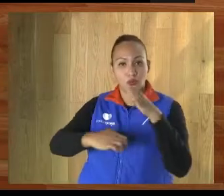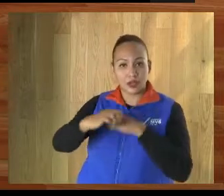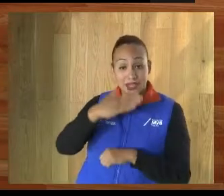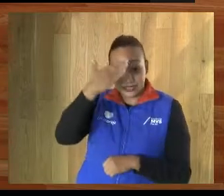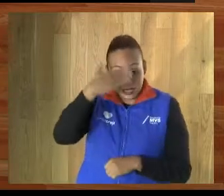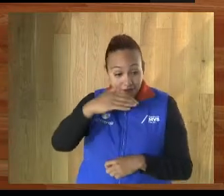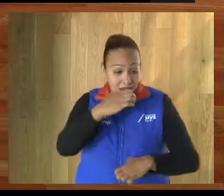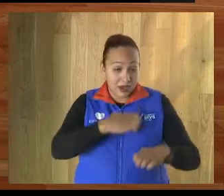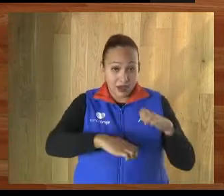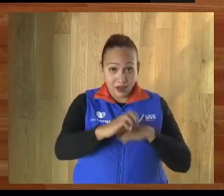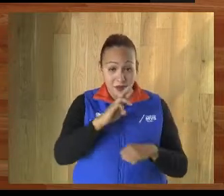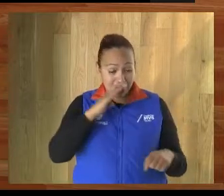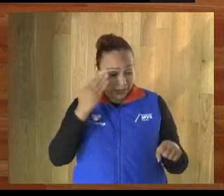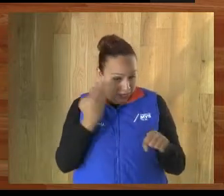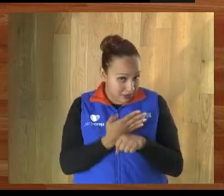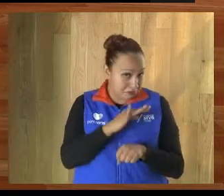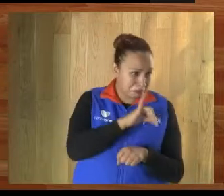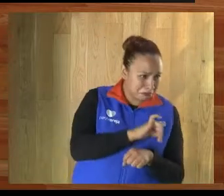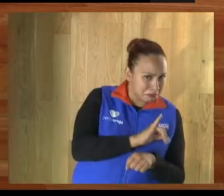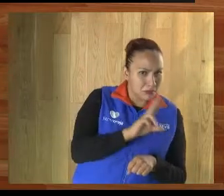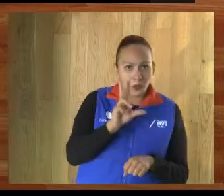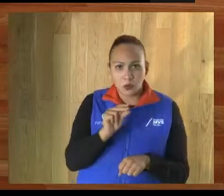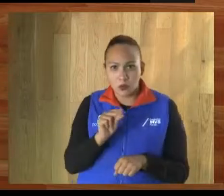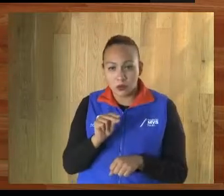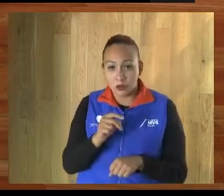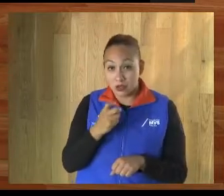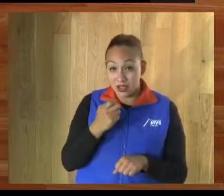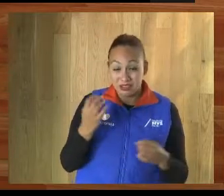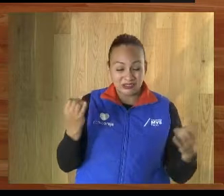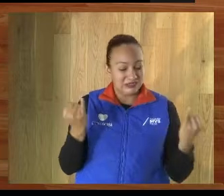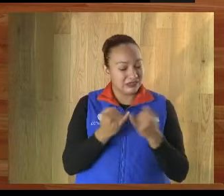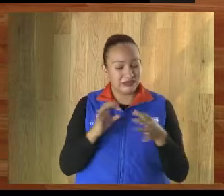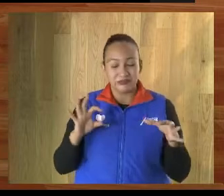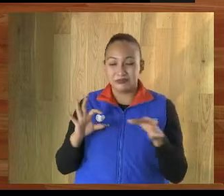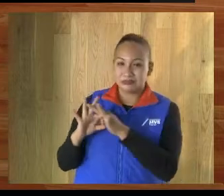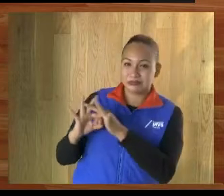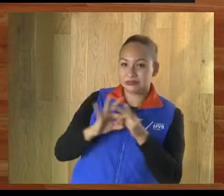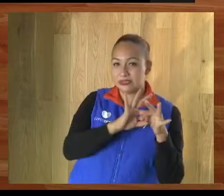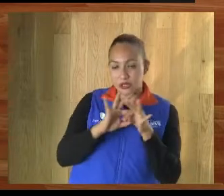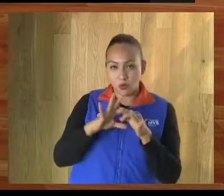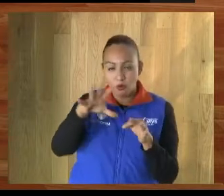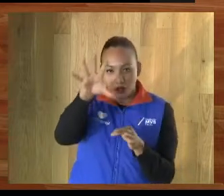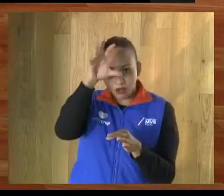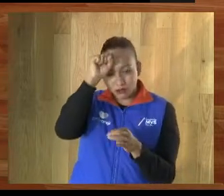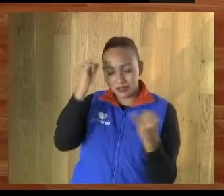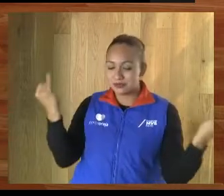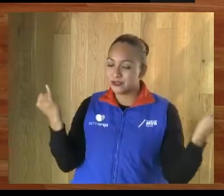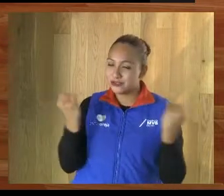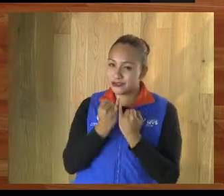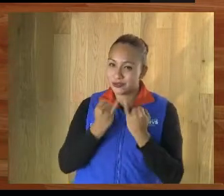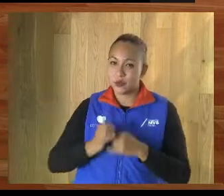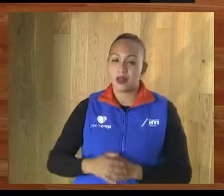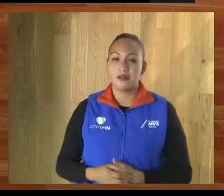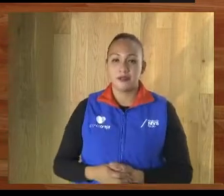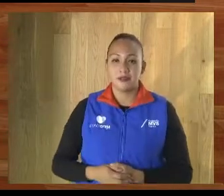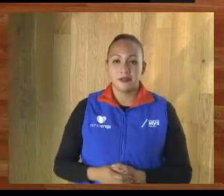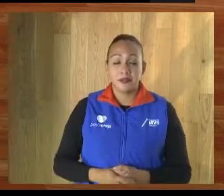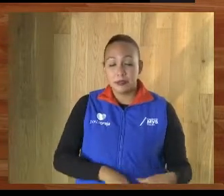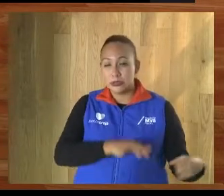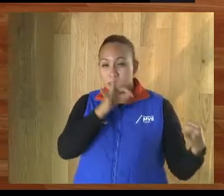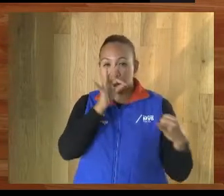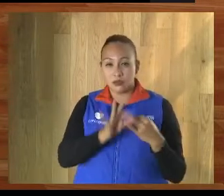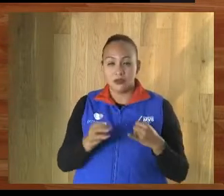social empresarial, pues están íntimamente ligadas todos estos conceptos. Y por último,